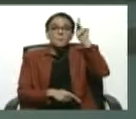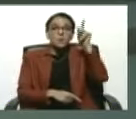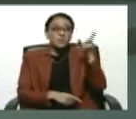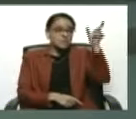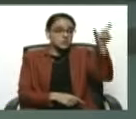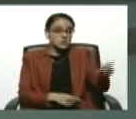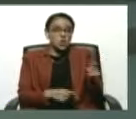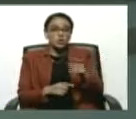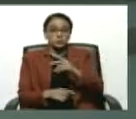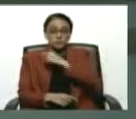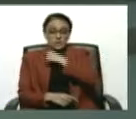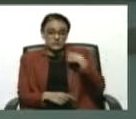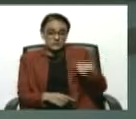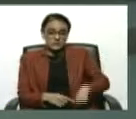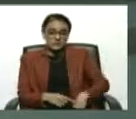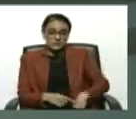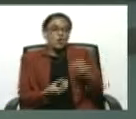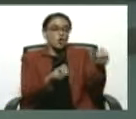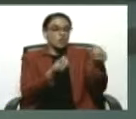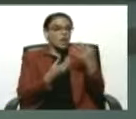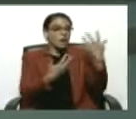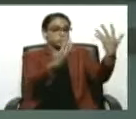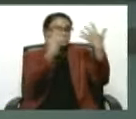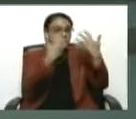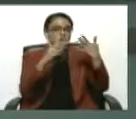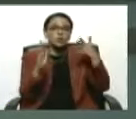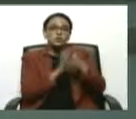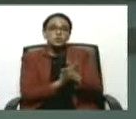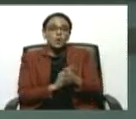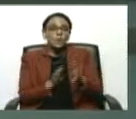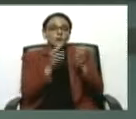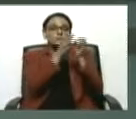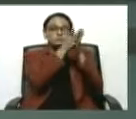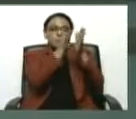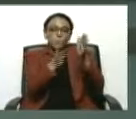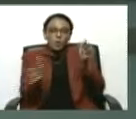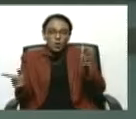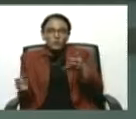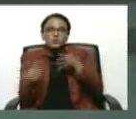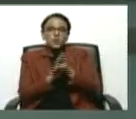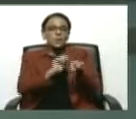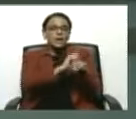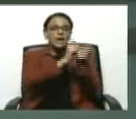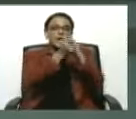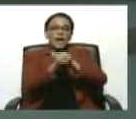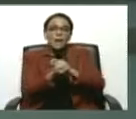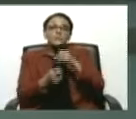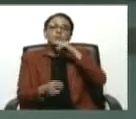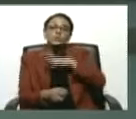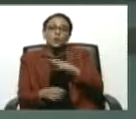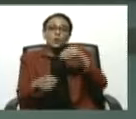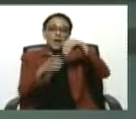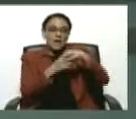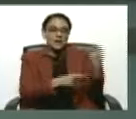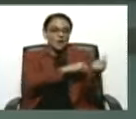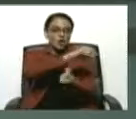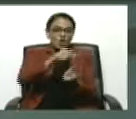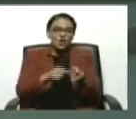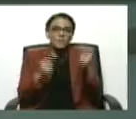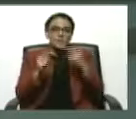escuchar una extraordinaria presentación sobre el proceso de reforma y apertura de China, al profesor David